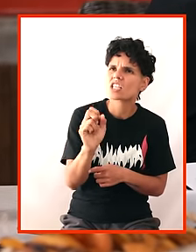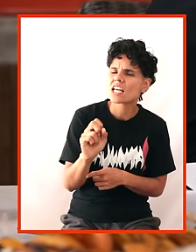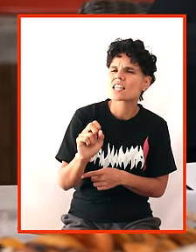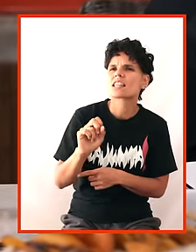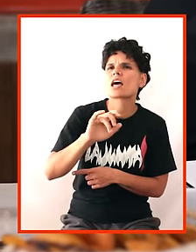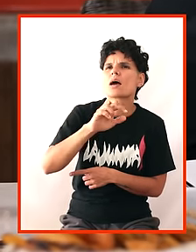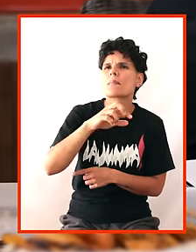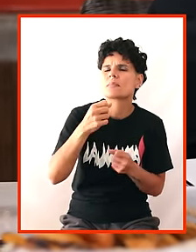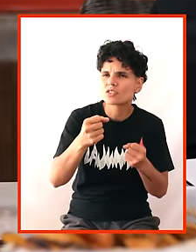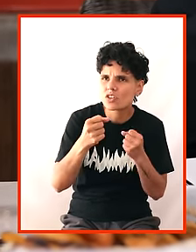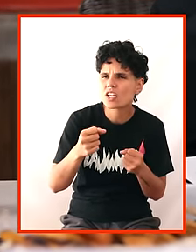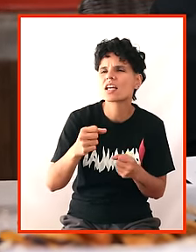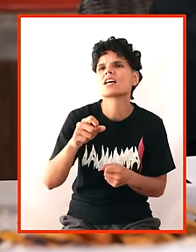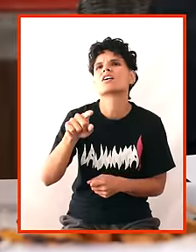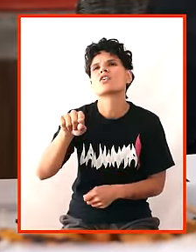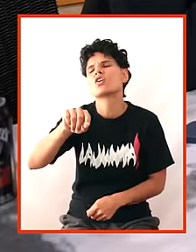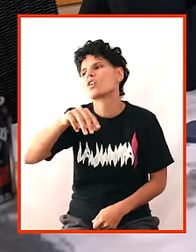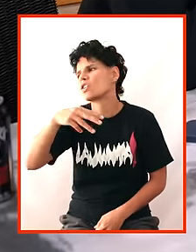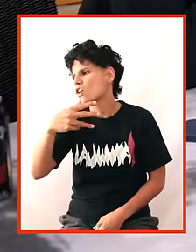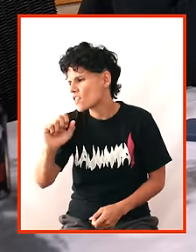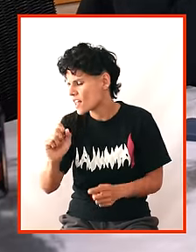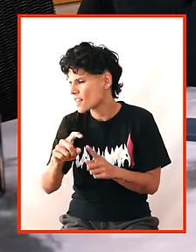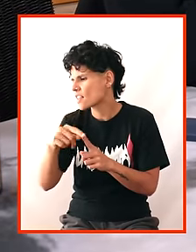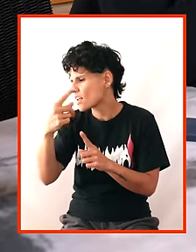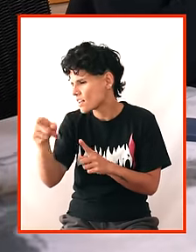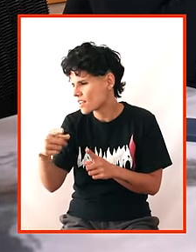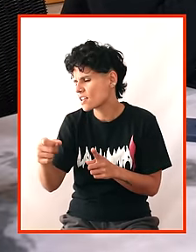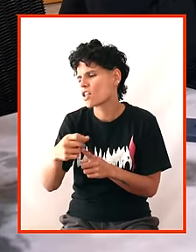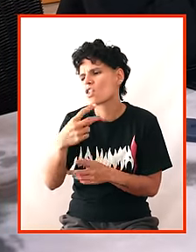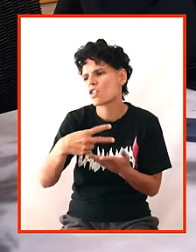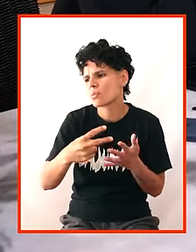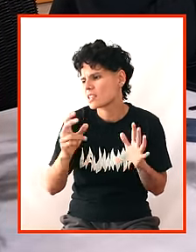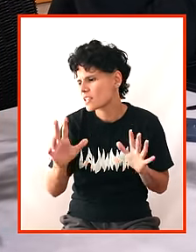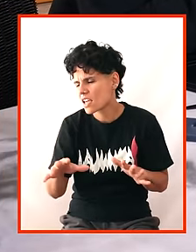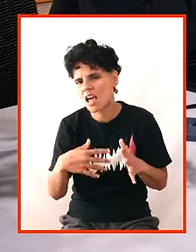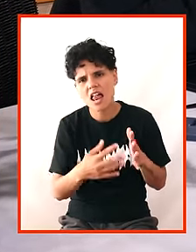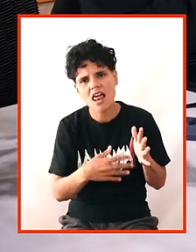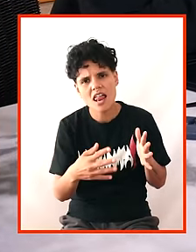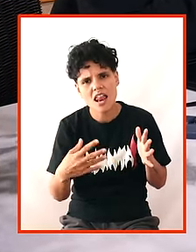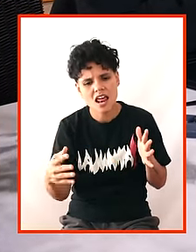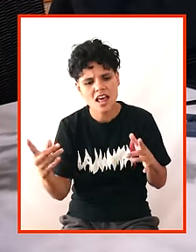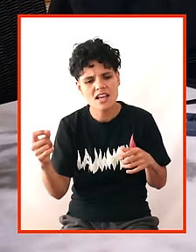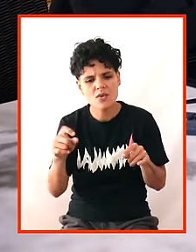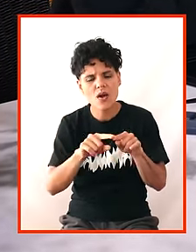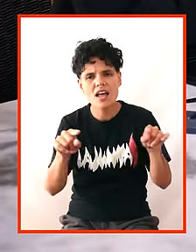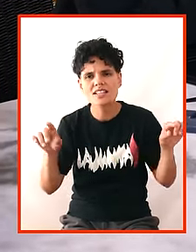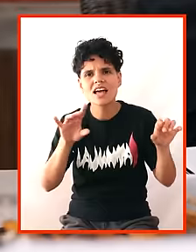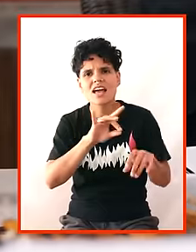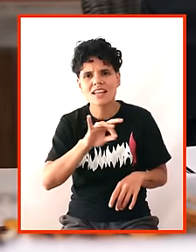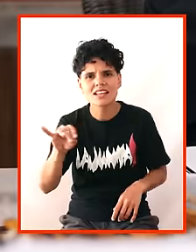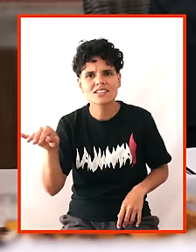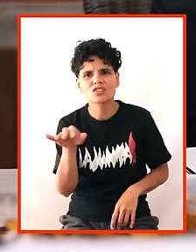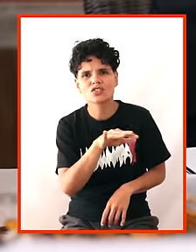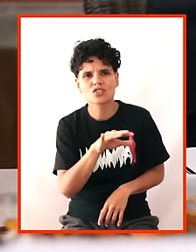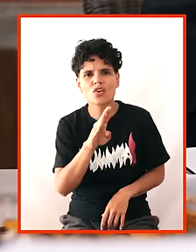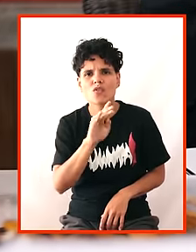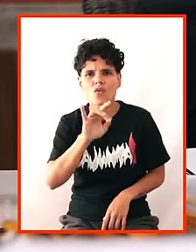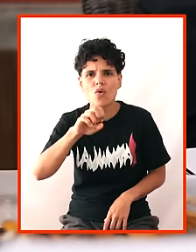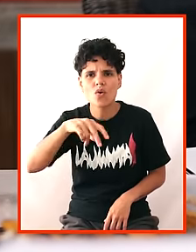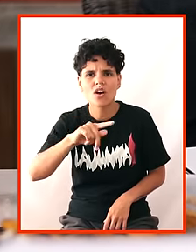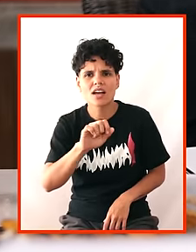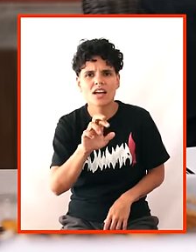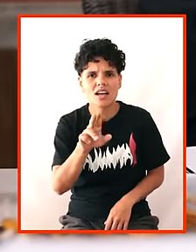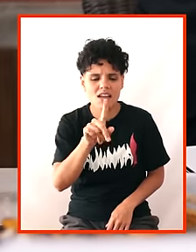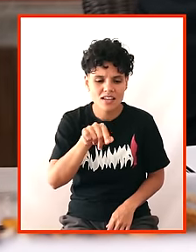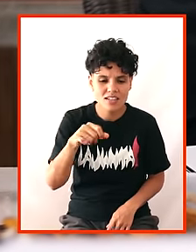Y 2010, esa generación de los bunkers, ¿no? Como que esas son, ese es como que